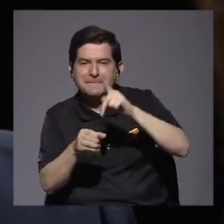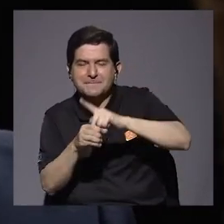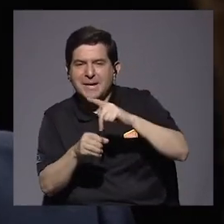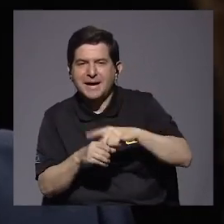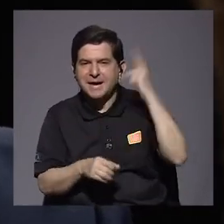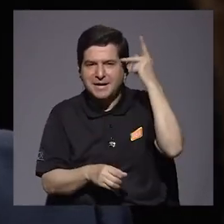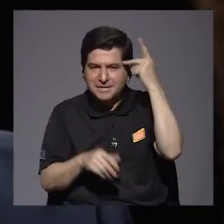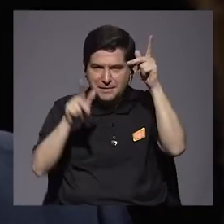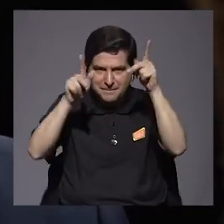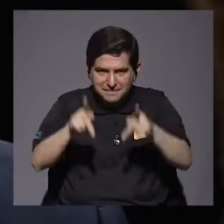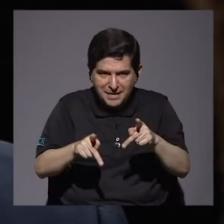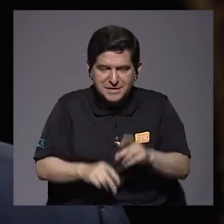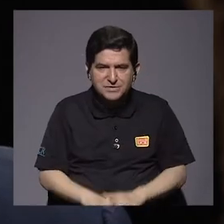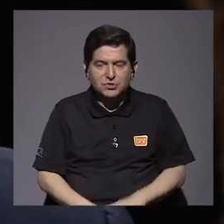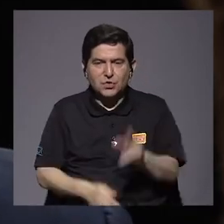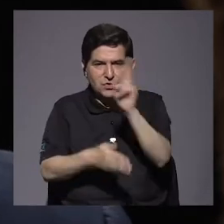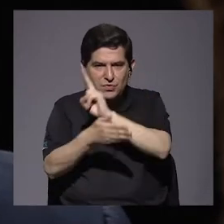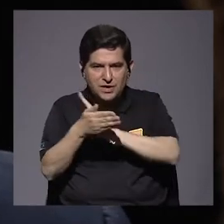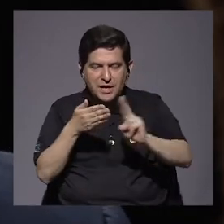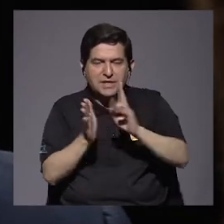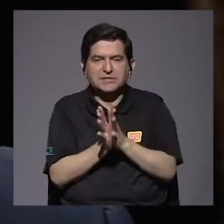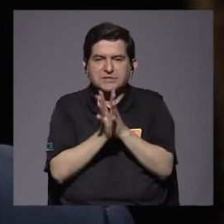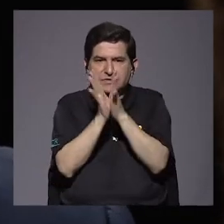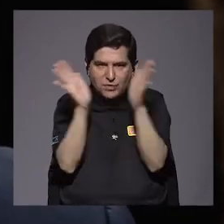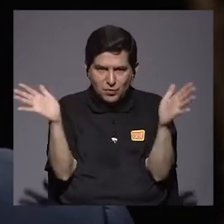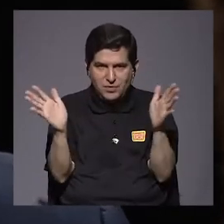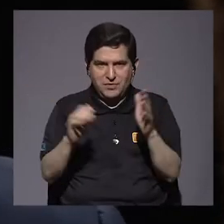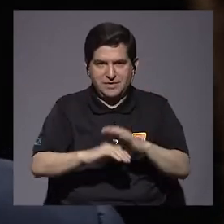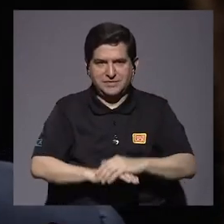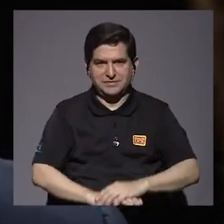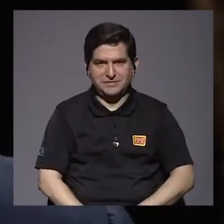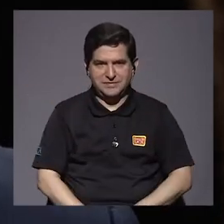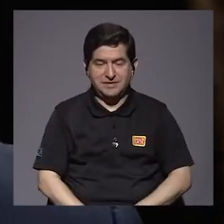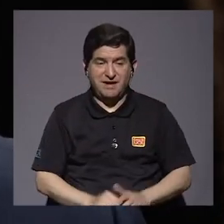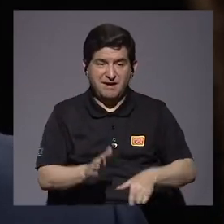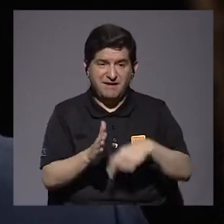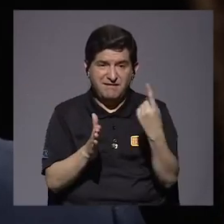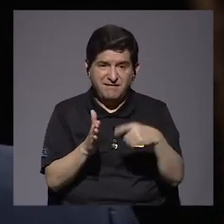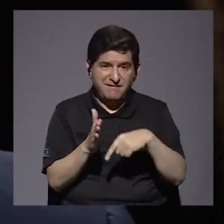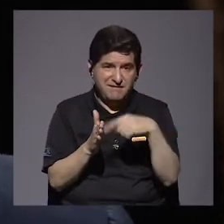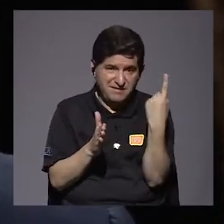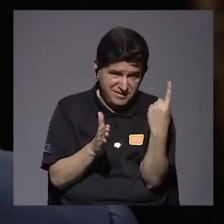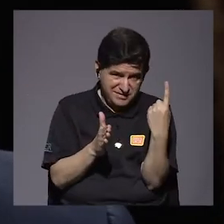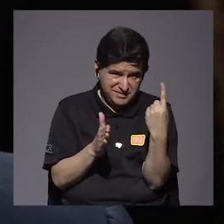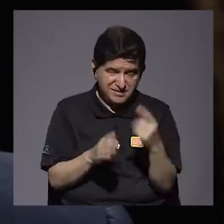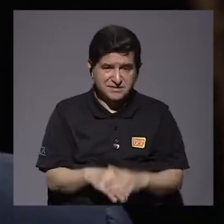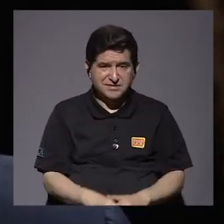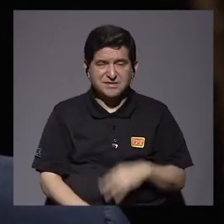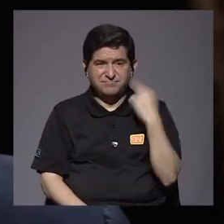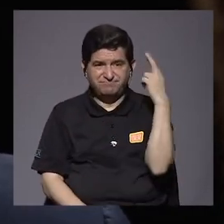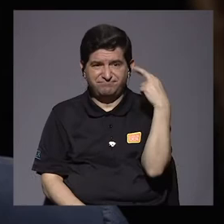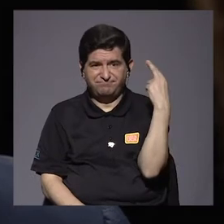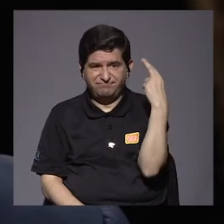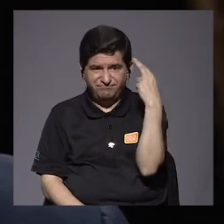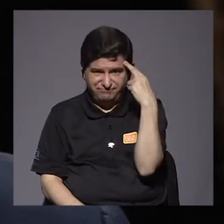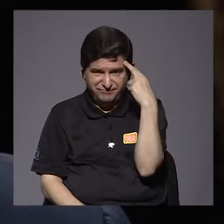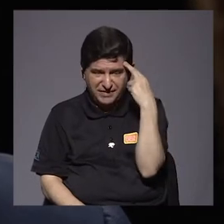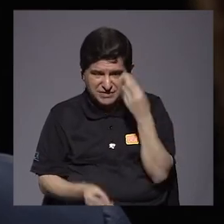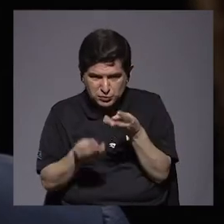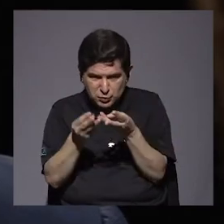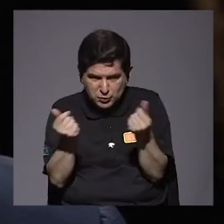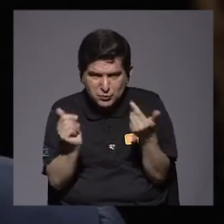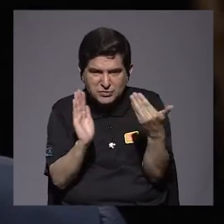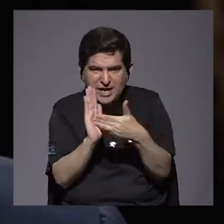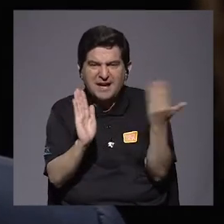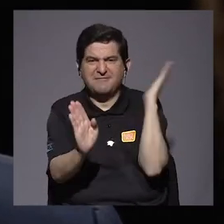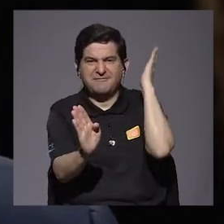de quienes participan en la universidad pública en ocasiones causa de inmediato una